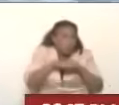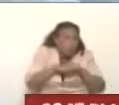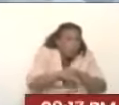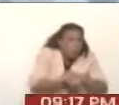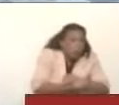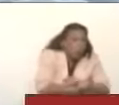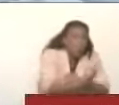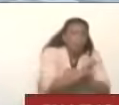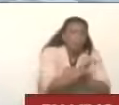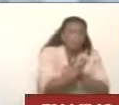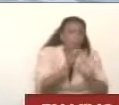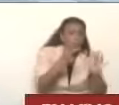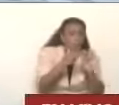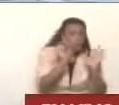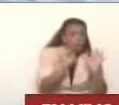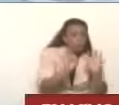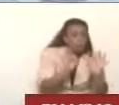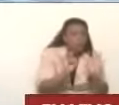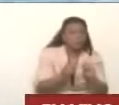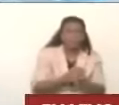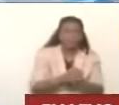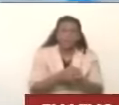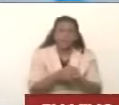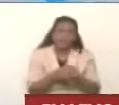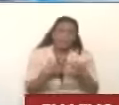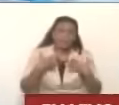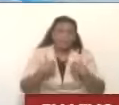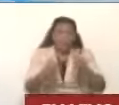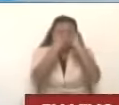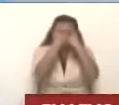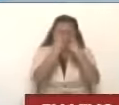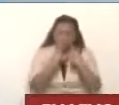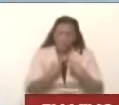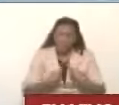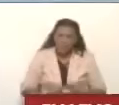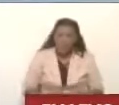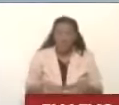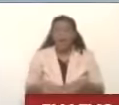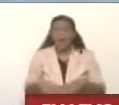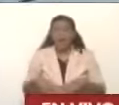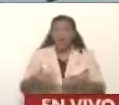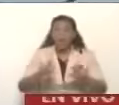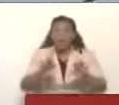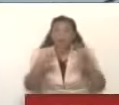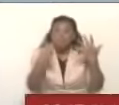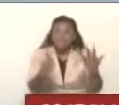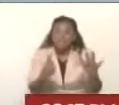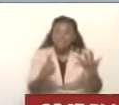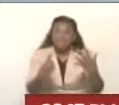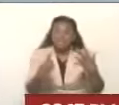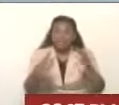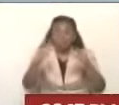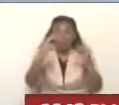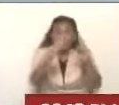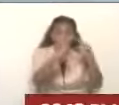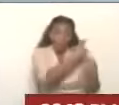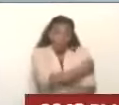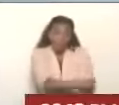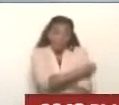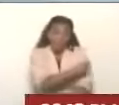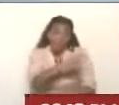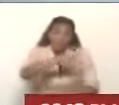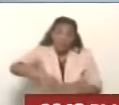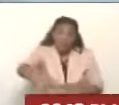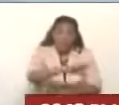reambulatoria, la reespecializada, el área de salud integral comunitaria, los 6 hospitales del estado Apure. Presidente, que